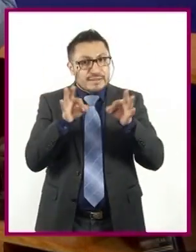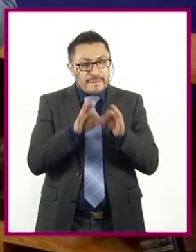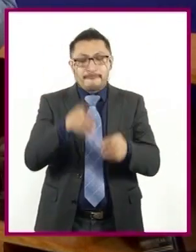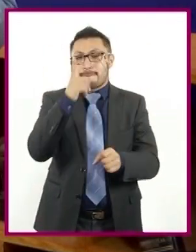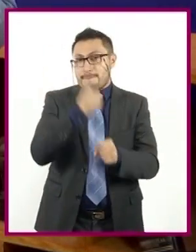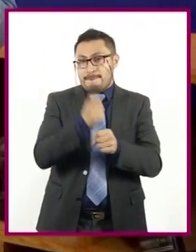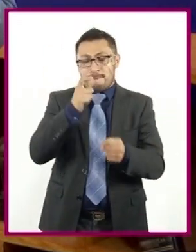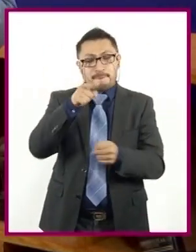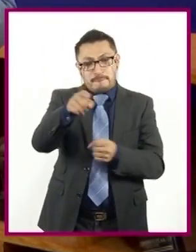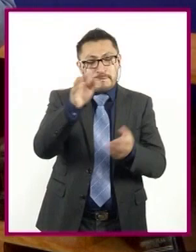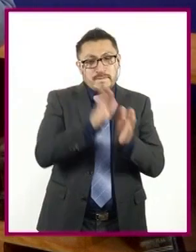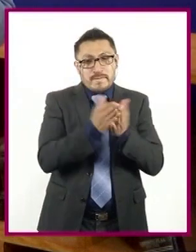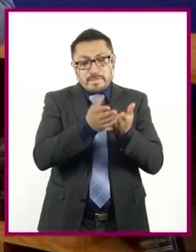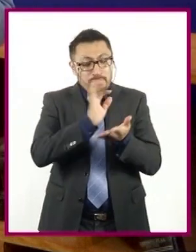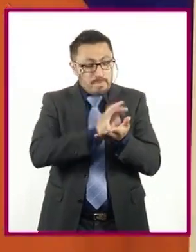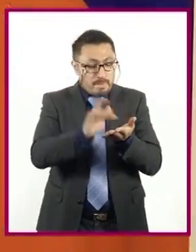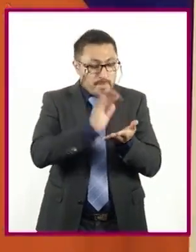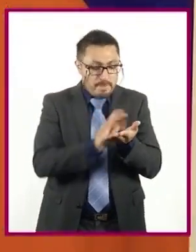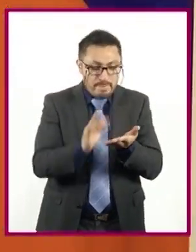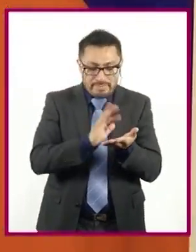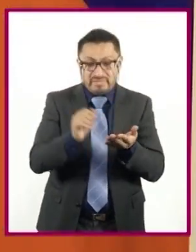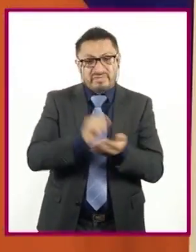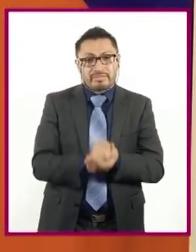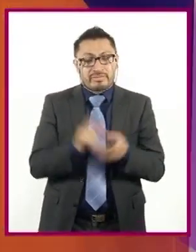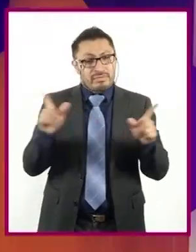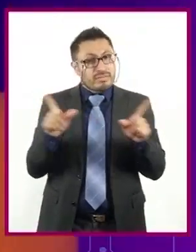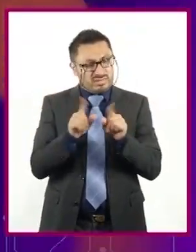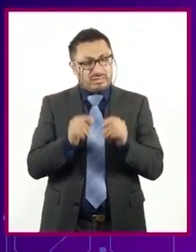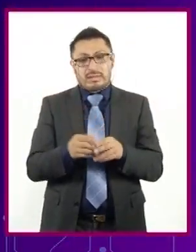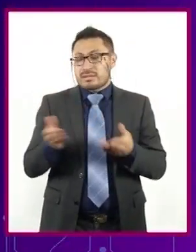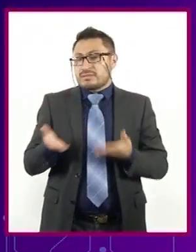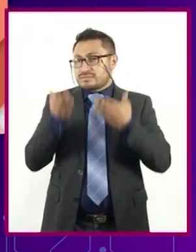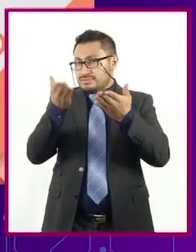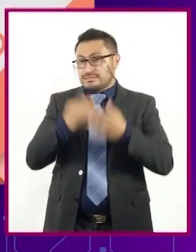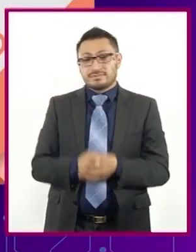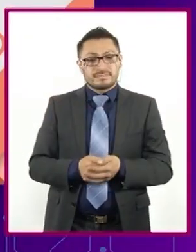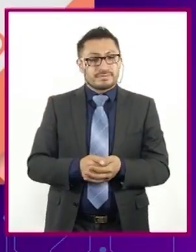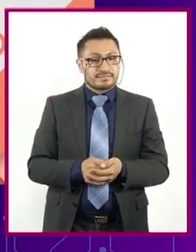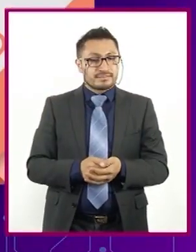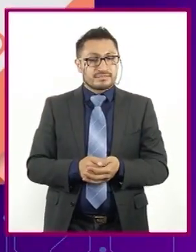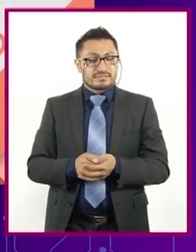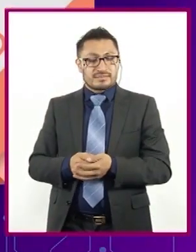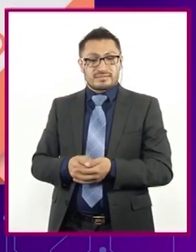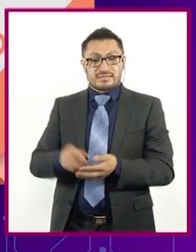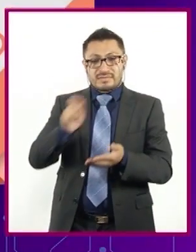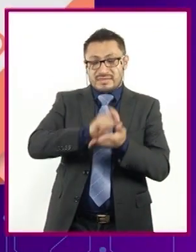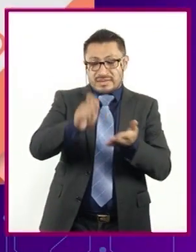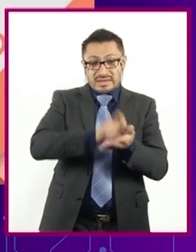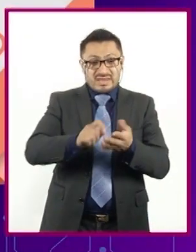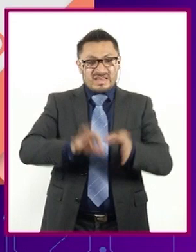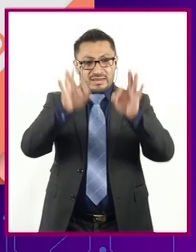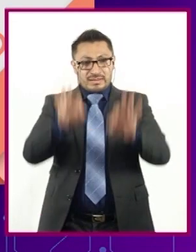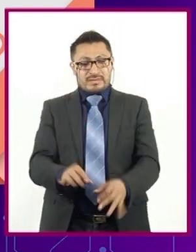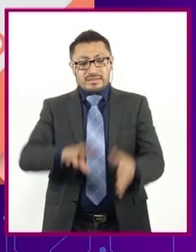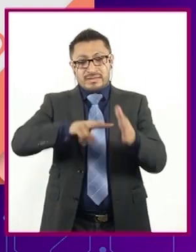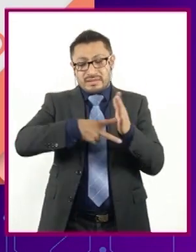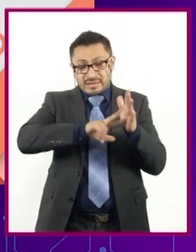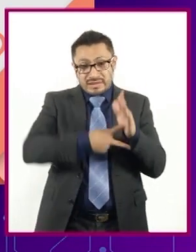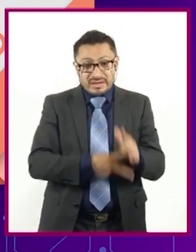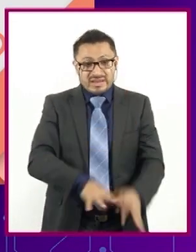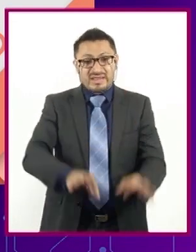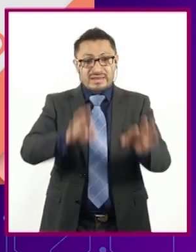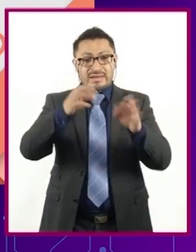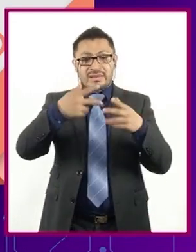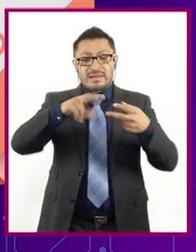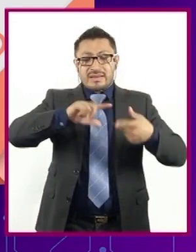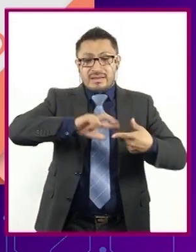primero leer un texto breve. Vayamos con la lectura. Texto original: la ingeniería genética se basa en el uso de